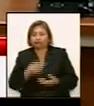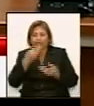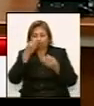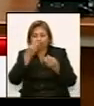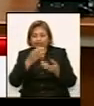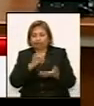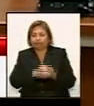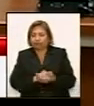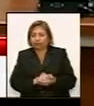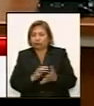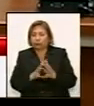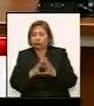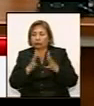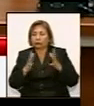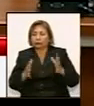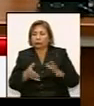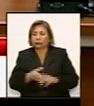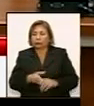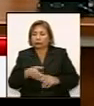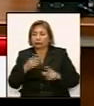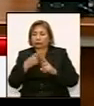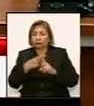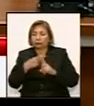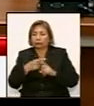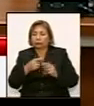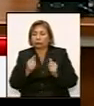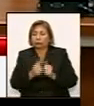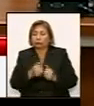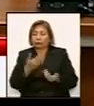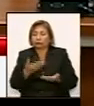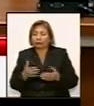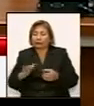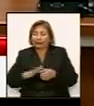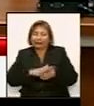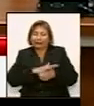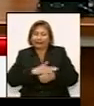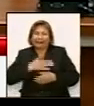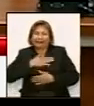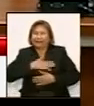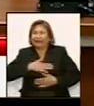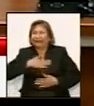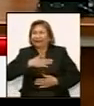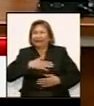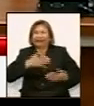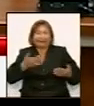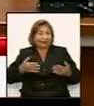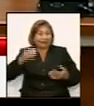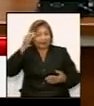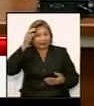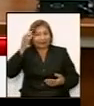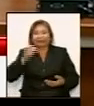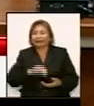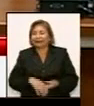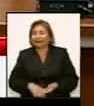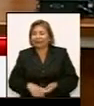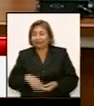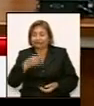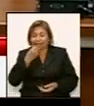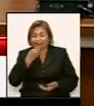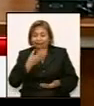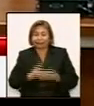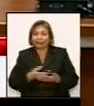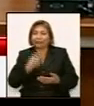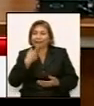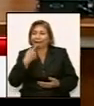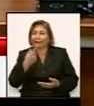muy, muy positiva y llena de entusiasmo saber que también hay esta capacidad de organización. Pero como bien han